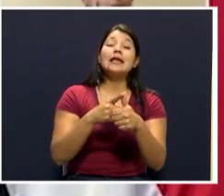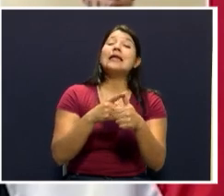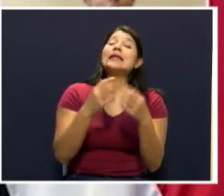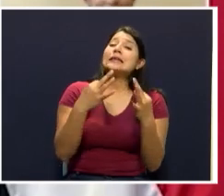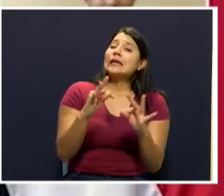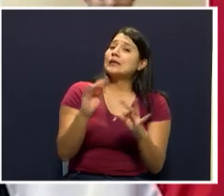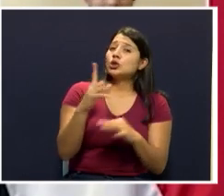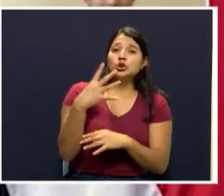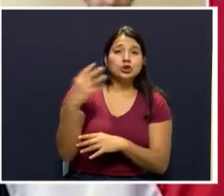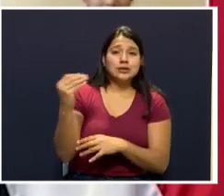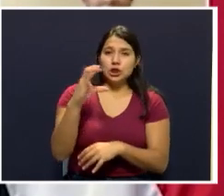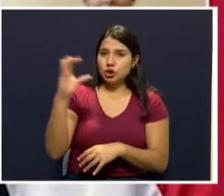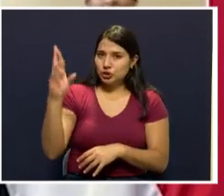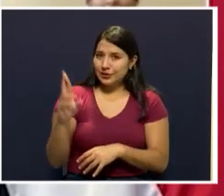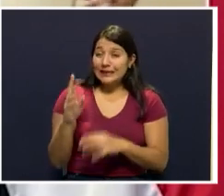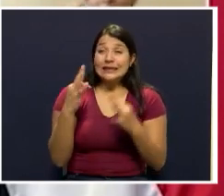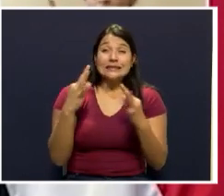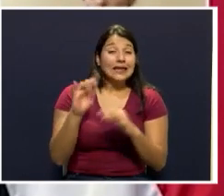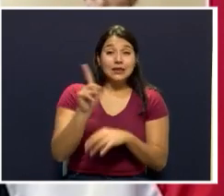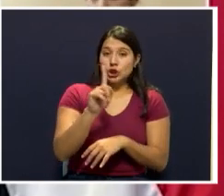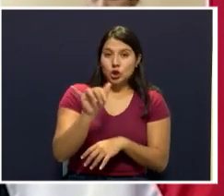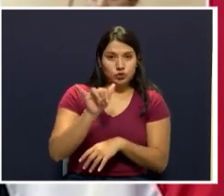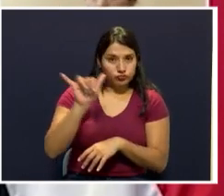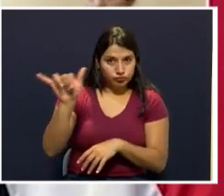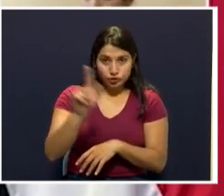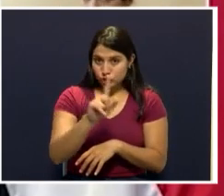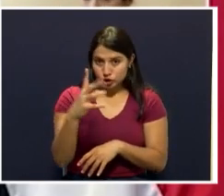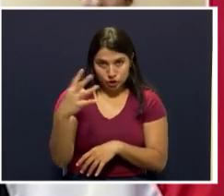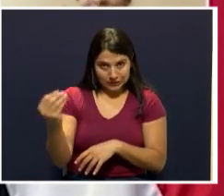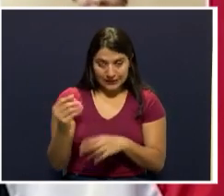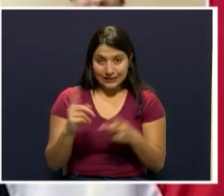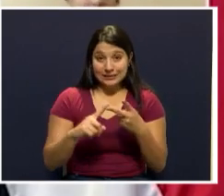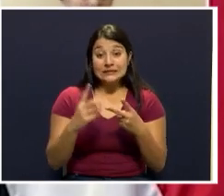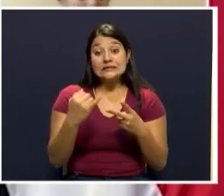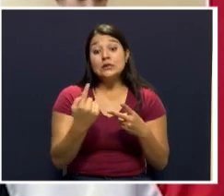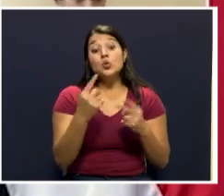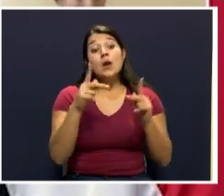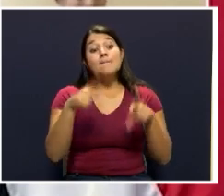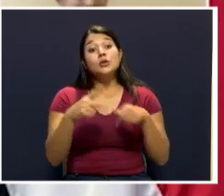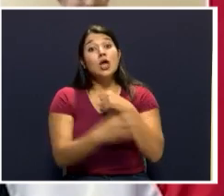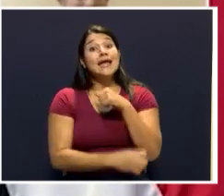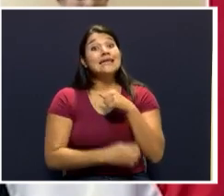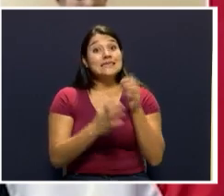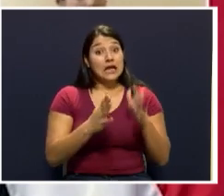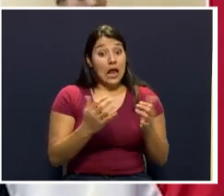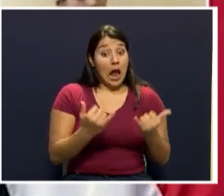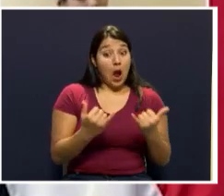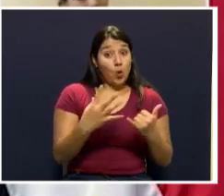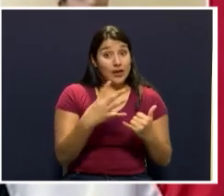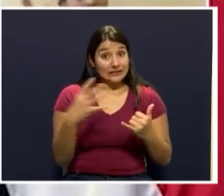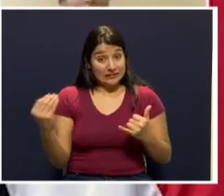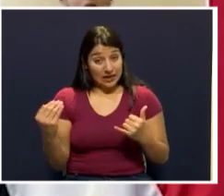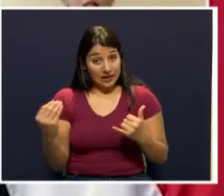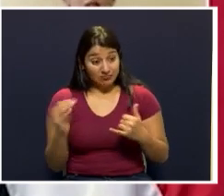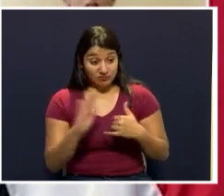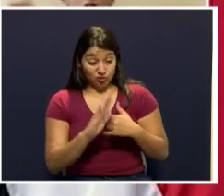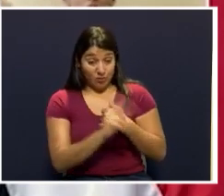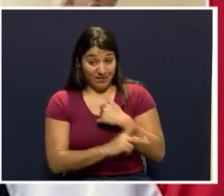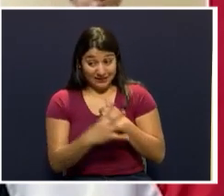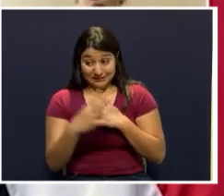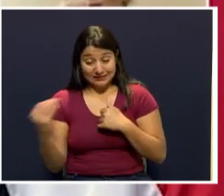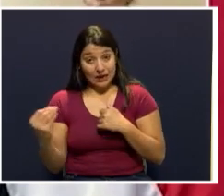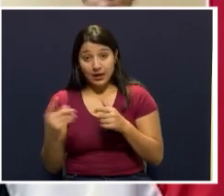territorio nacional. No viaje, no salga. Si es una persona extranjera y sale del territorio nacional, se le impondrá un impedimento de entrada, no